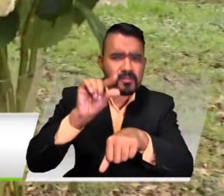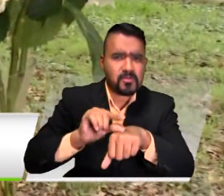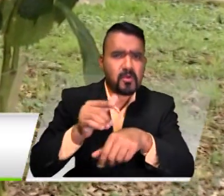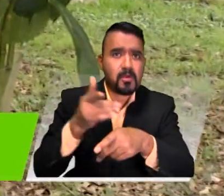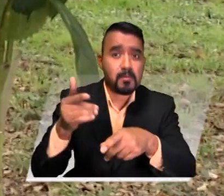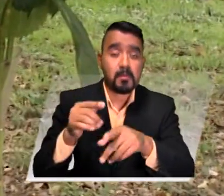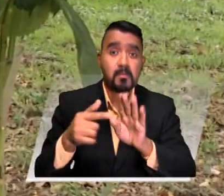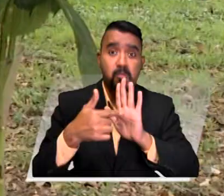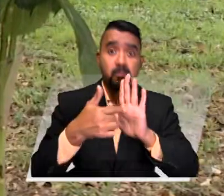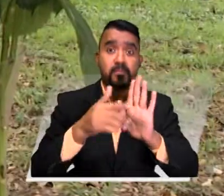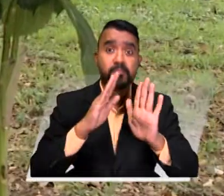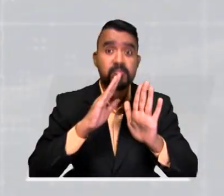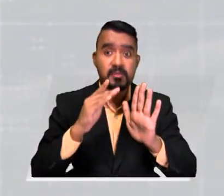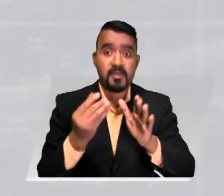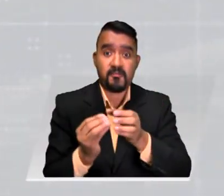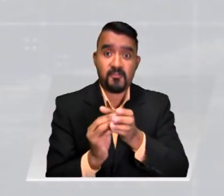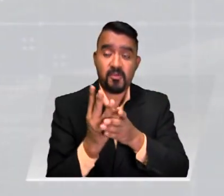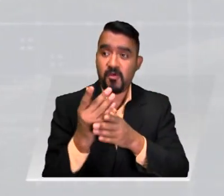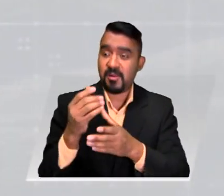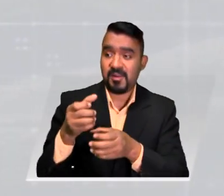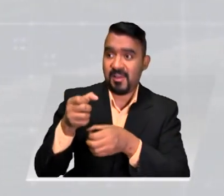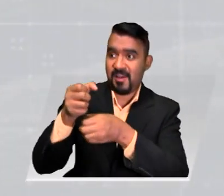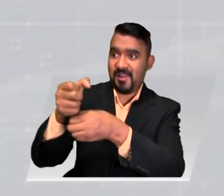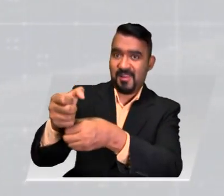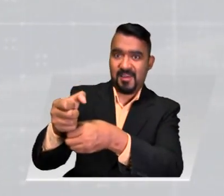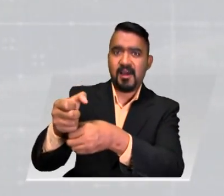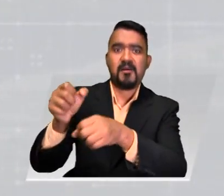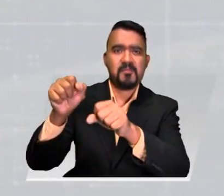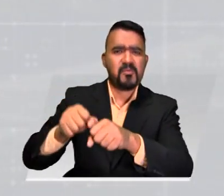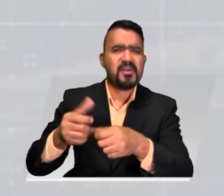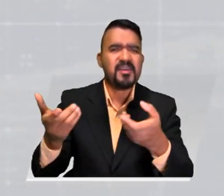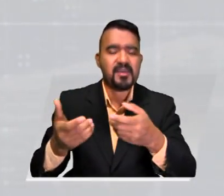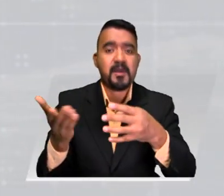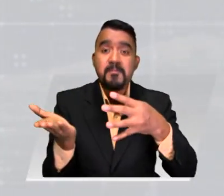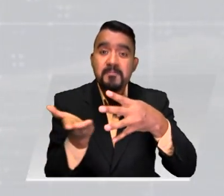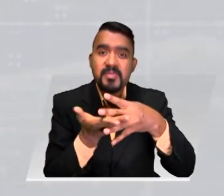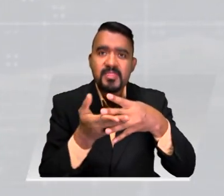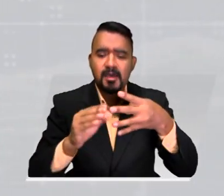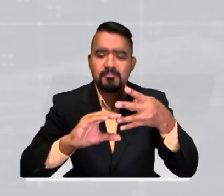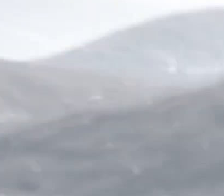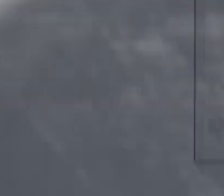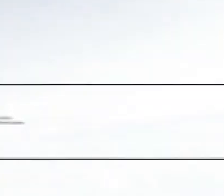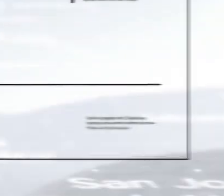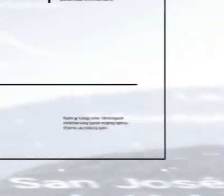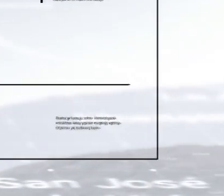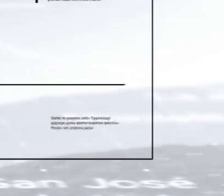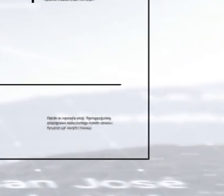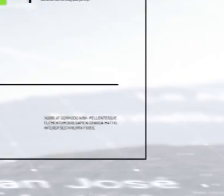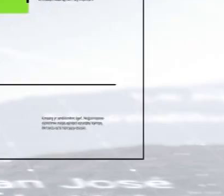bien con su ser querido, sino que parte del mismo termina siendo la ayuda que muchos esperan.